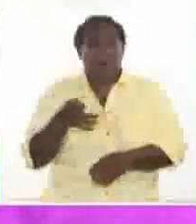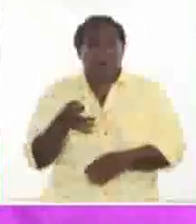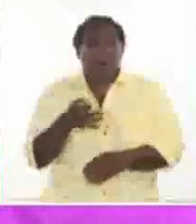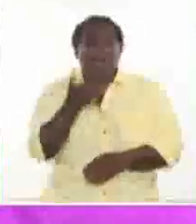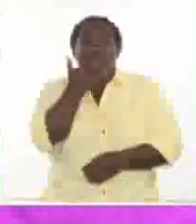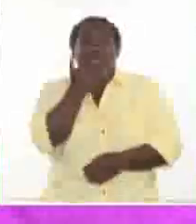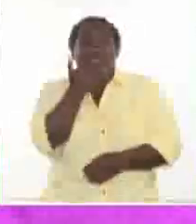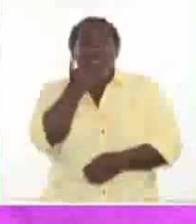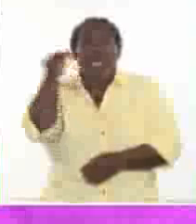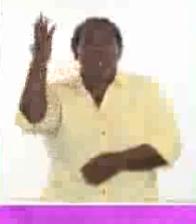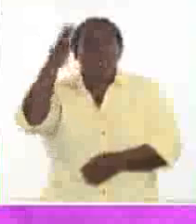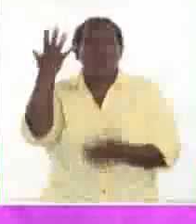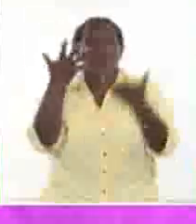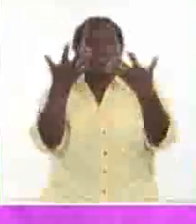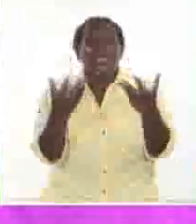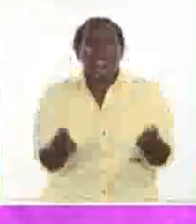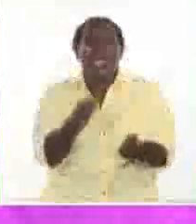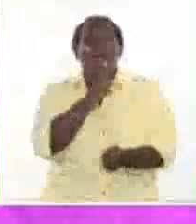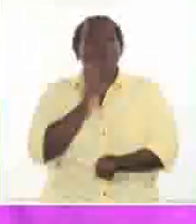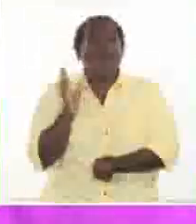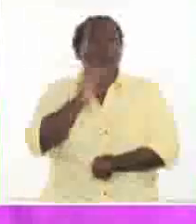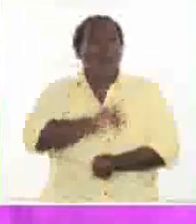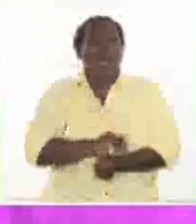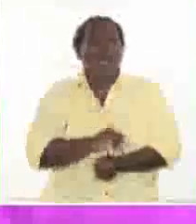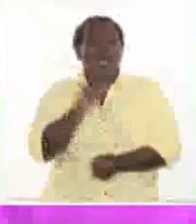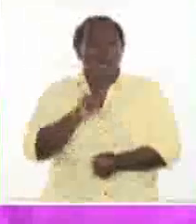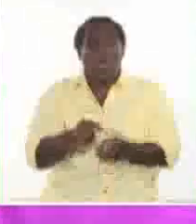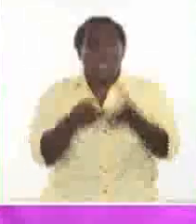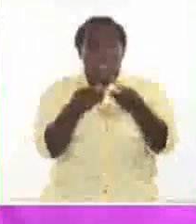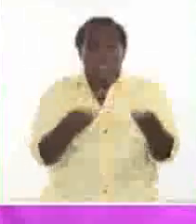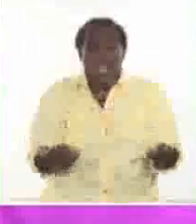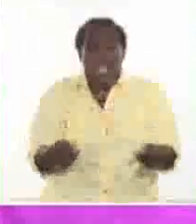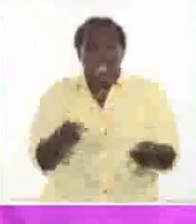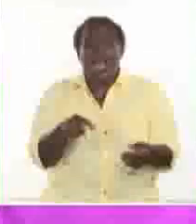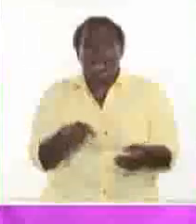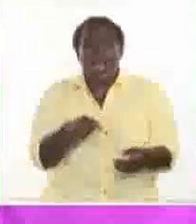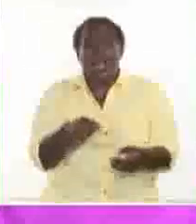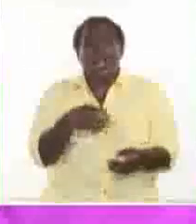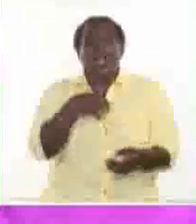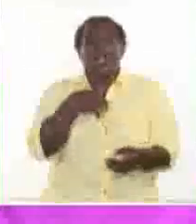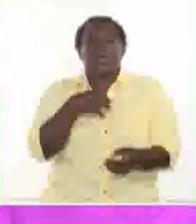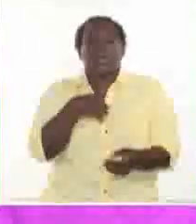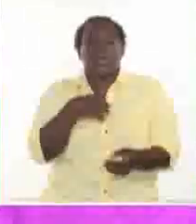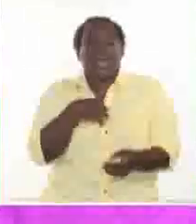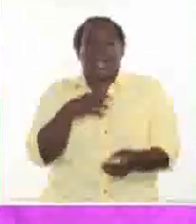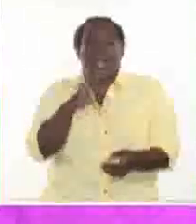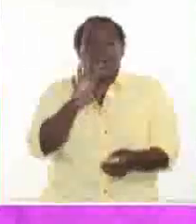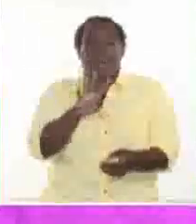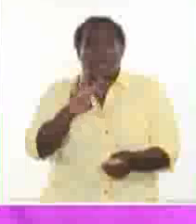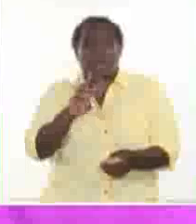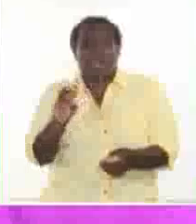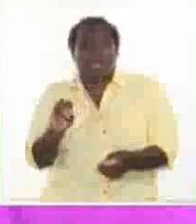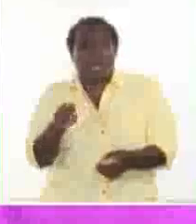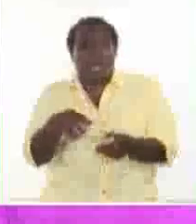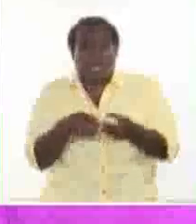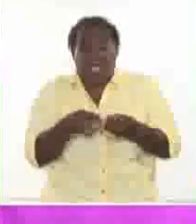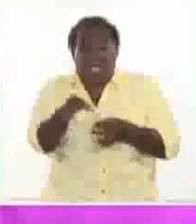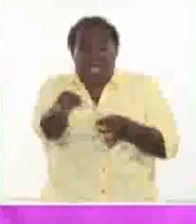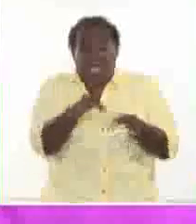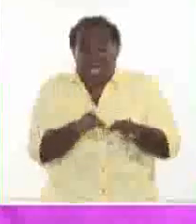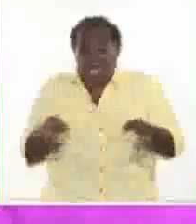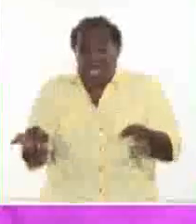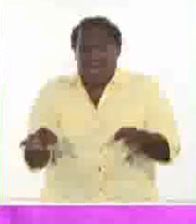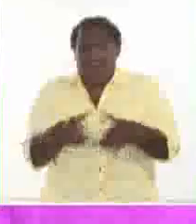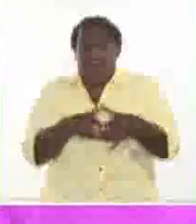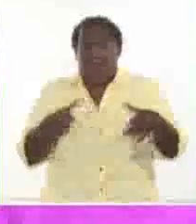la sequía. Hoy nos encontramos un valle que tiene alrededor de 403 hectáreas, de ellas en su mayoría